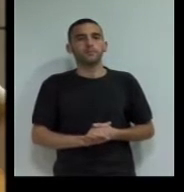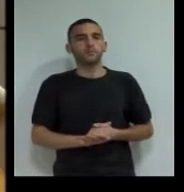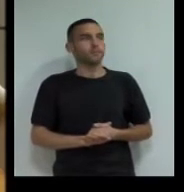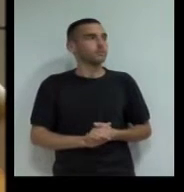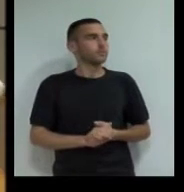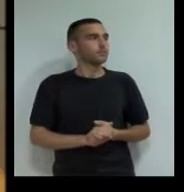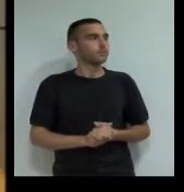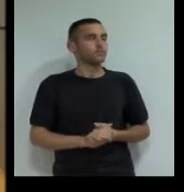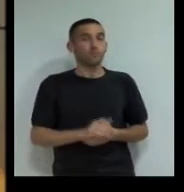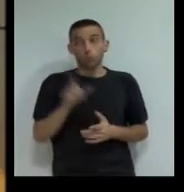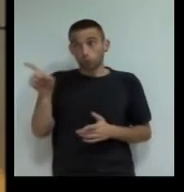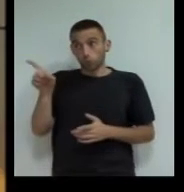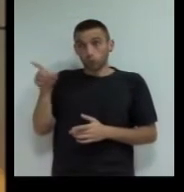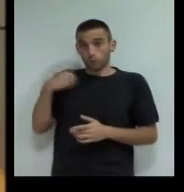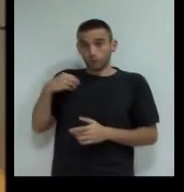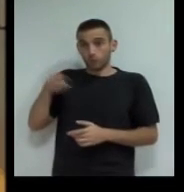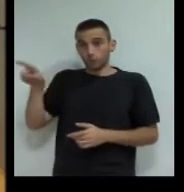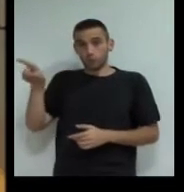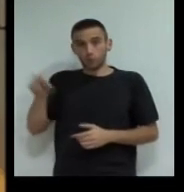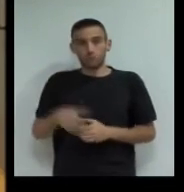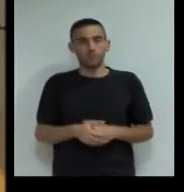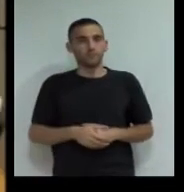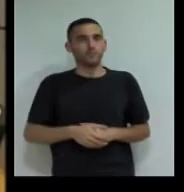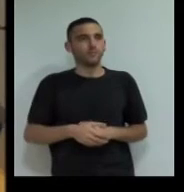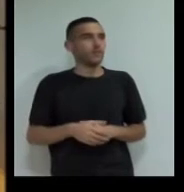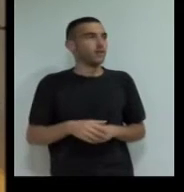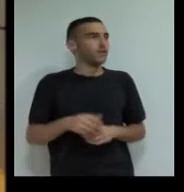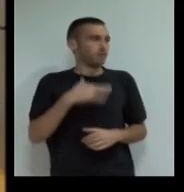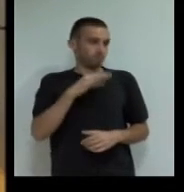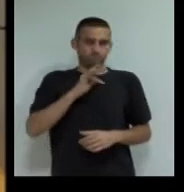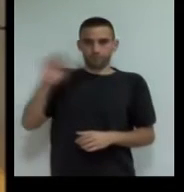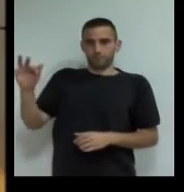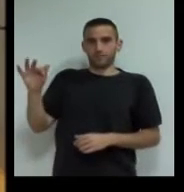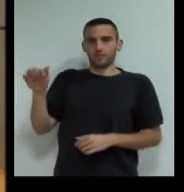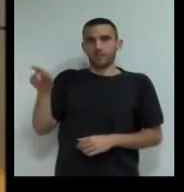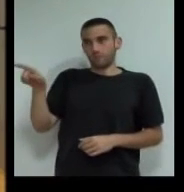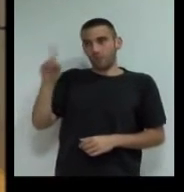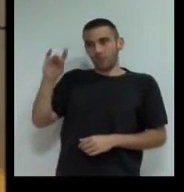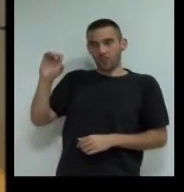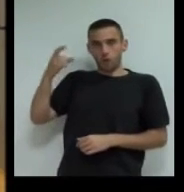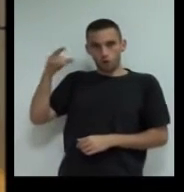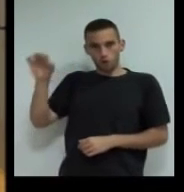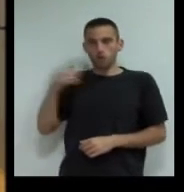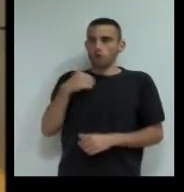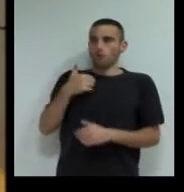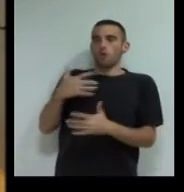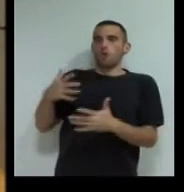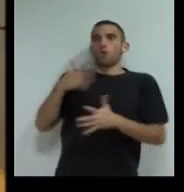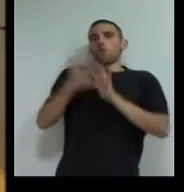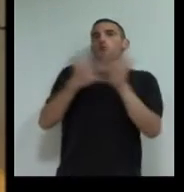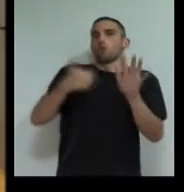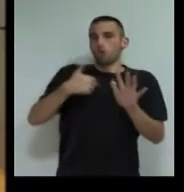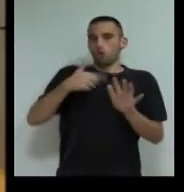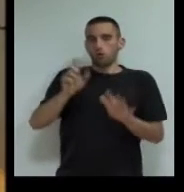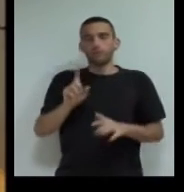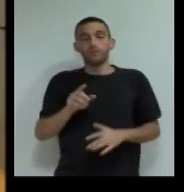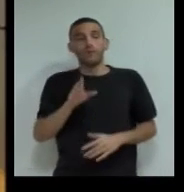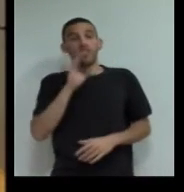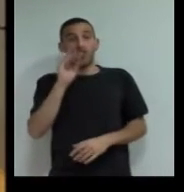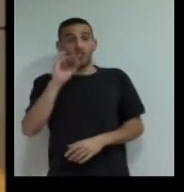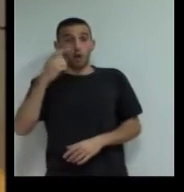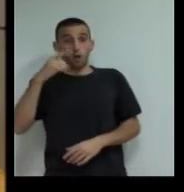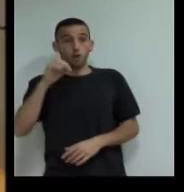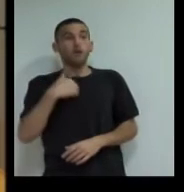Tú. Bueno. Yo es que me he dicho que te la palabra y yo te dejo la palabra. No quiero te iba a decir, por ejemplo, bien es cierto que yo el detalle este del